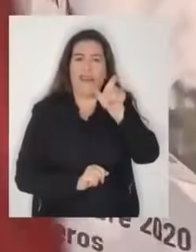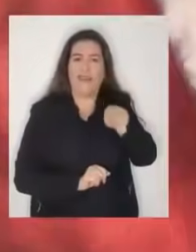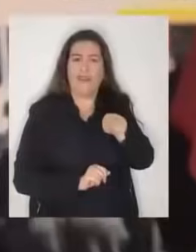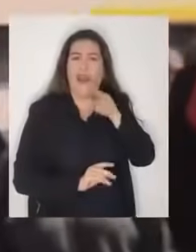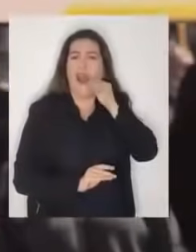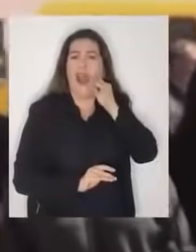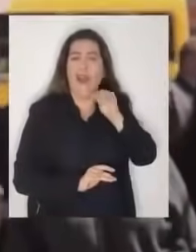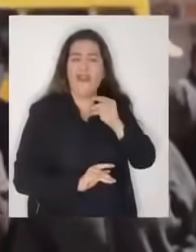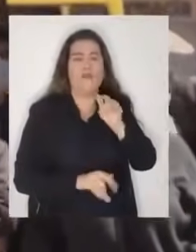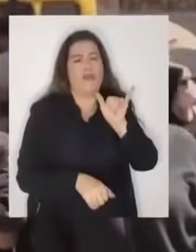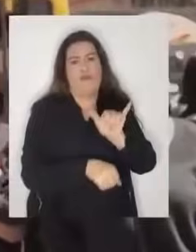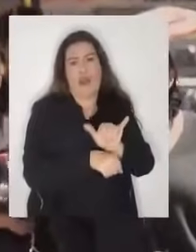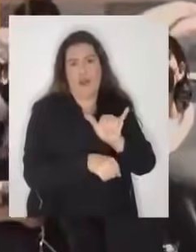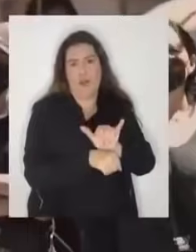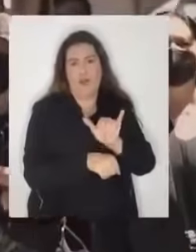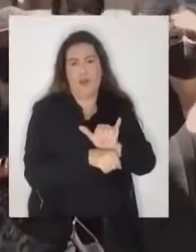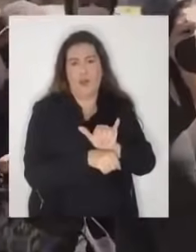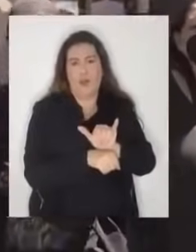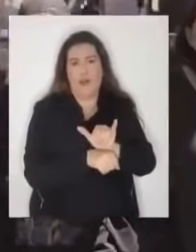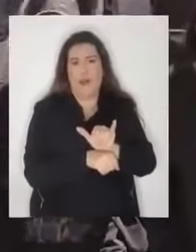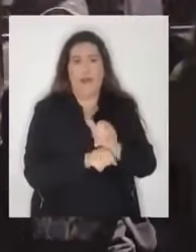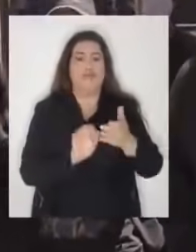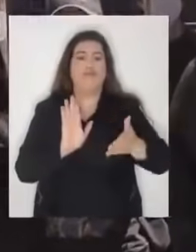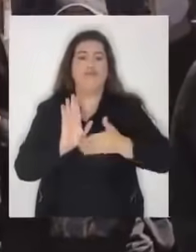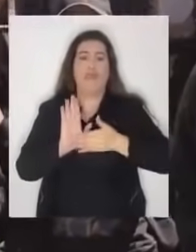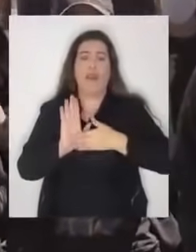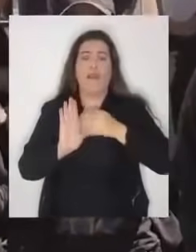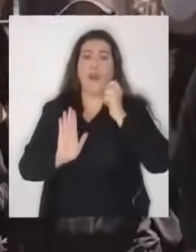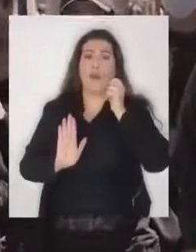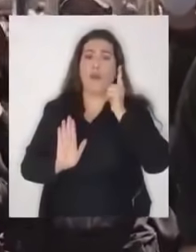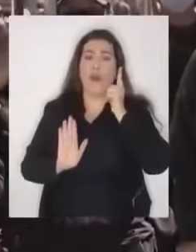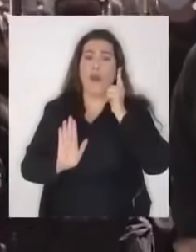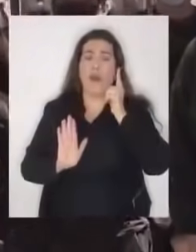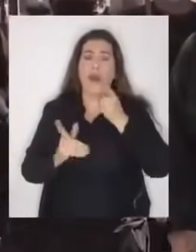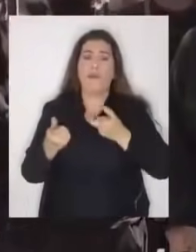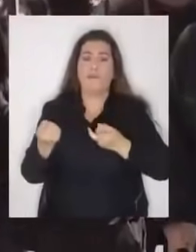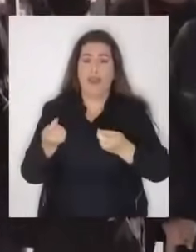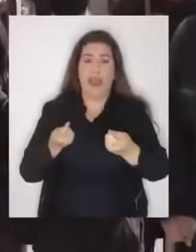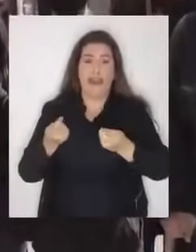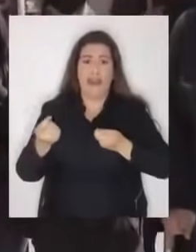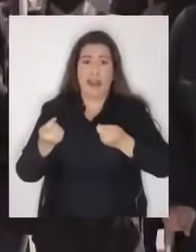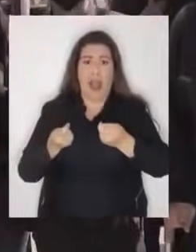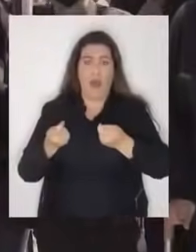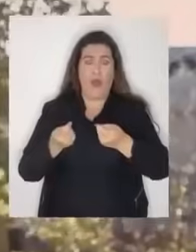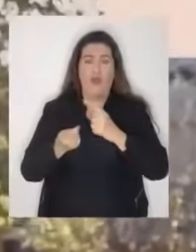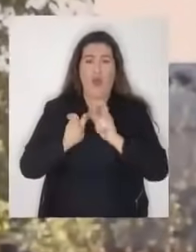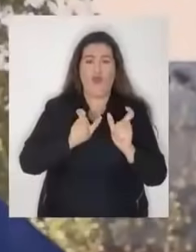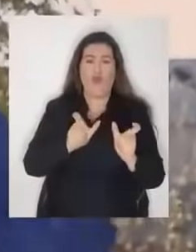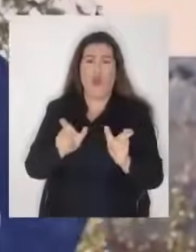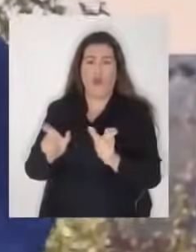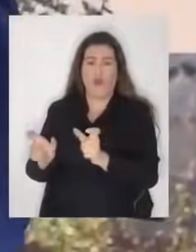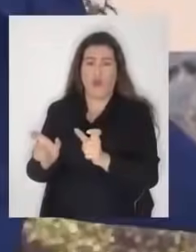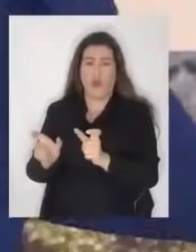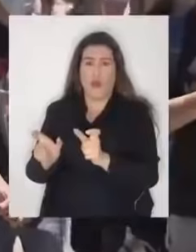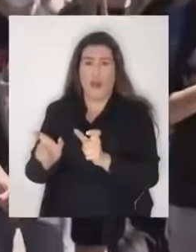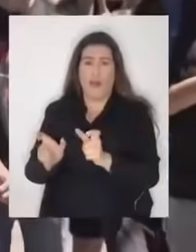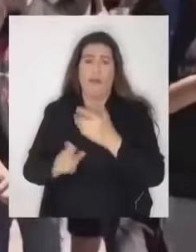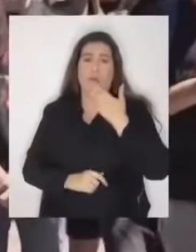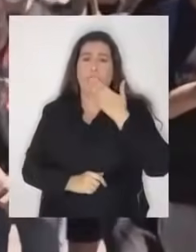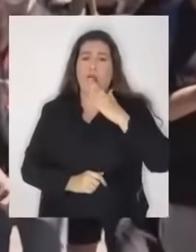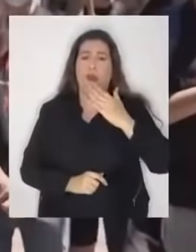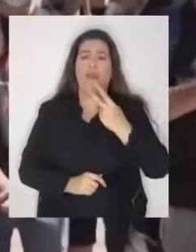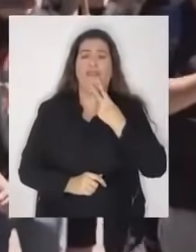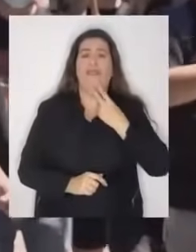falacia y es la demostración que el mercado no regula ni mejora la calidad de vida. Y